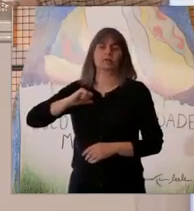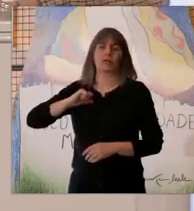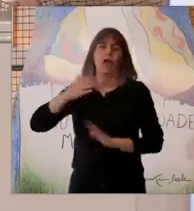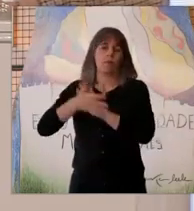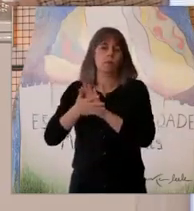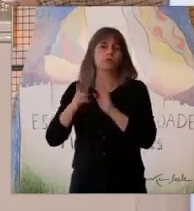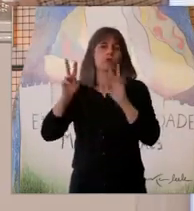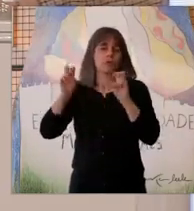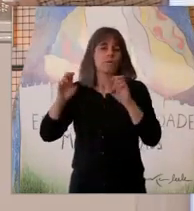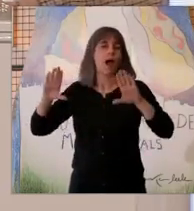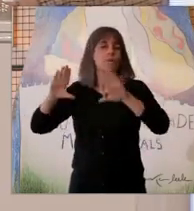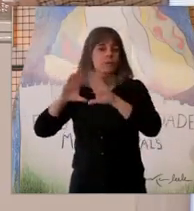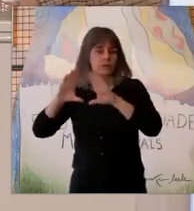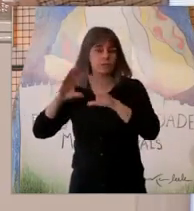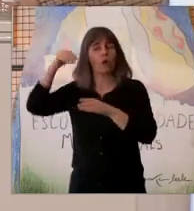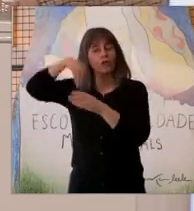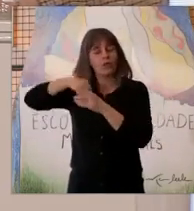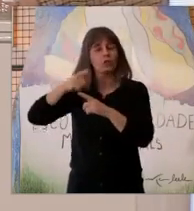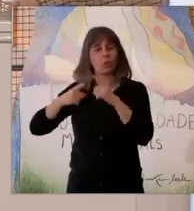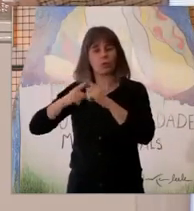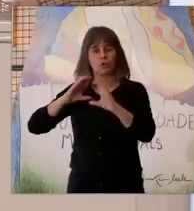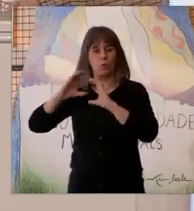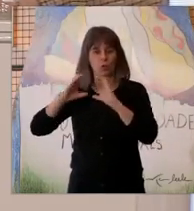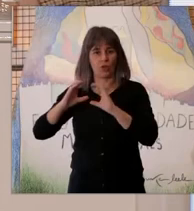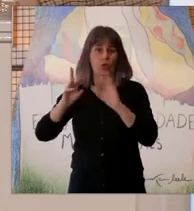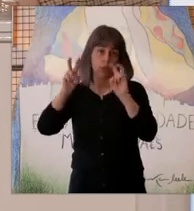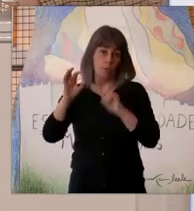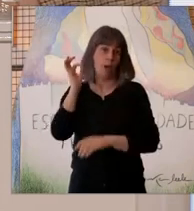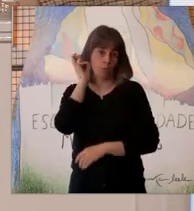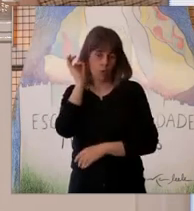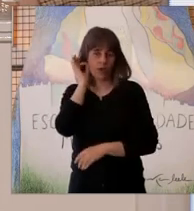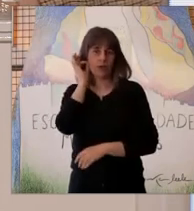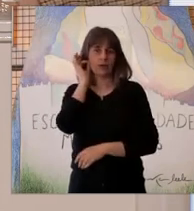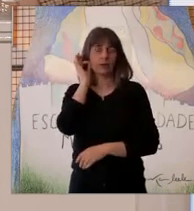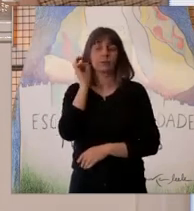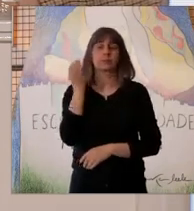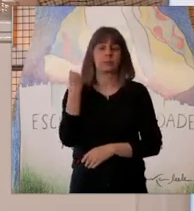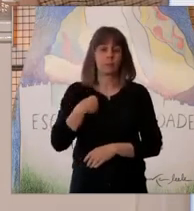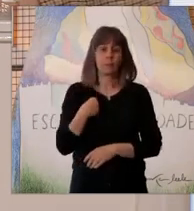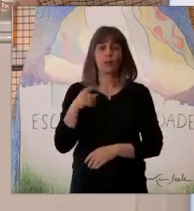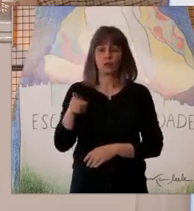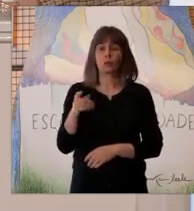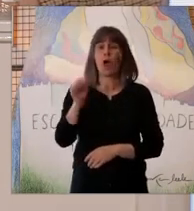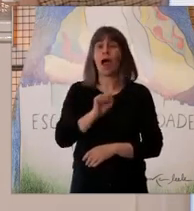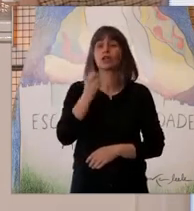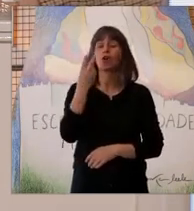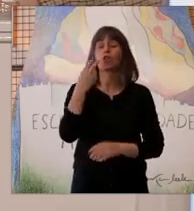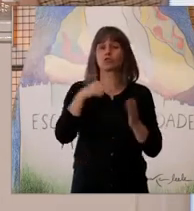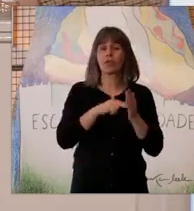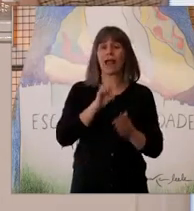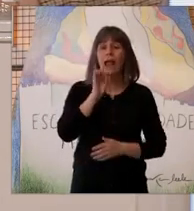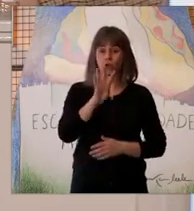del feminismo en medios de comunicación del tema mujer que tú al final desde 2014 desarrollas Isabel ese blog de